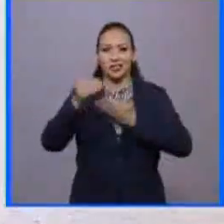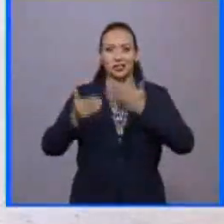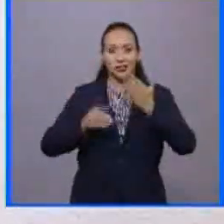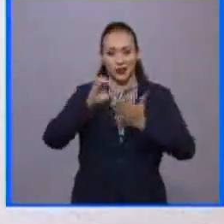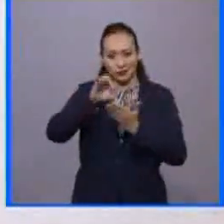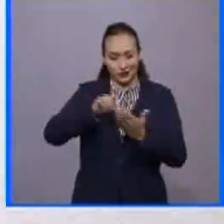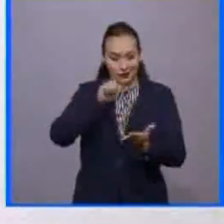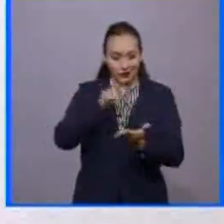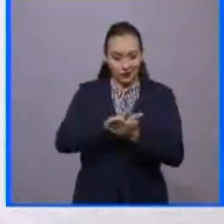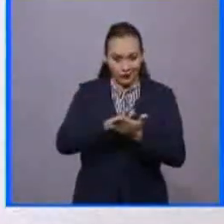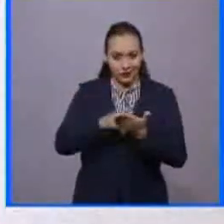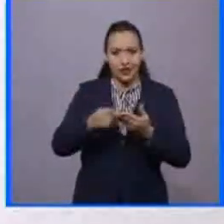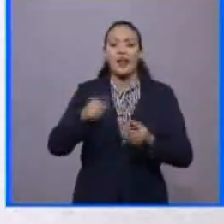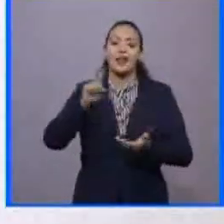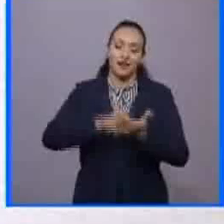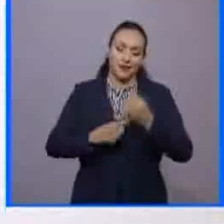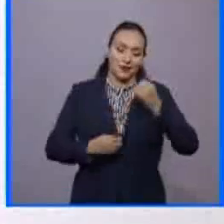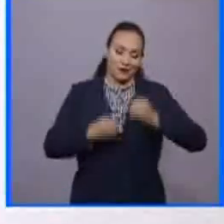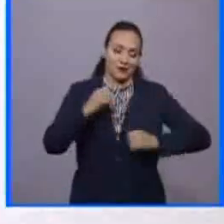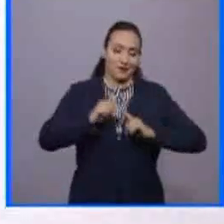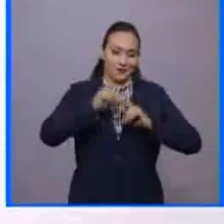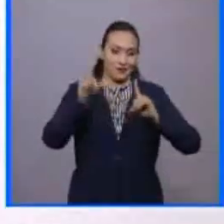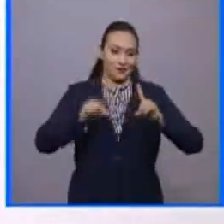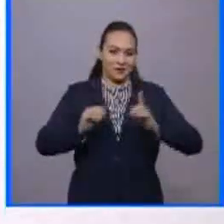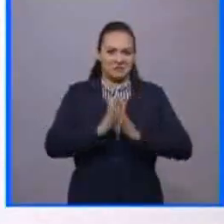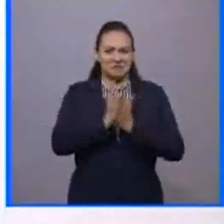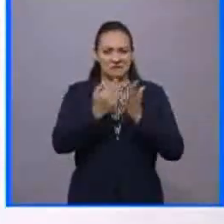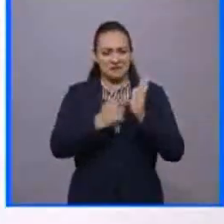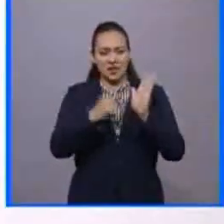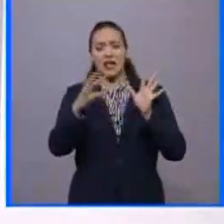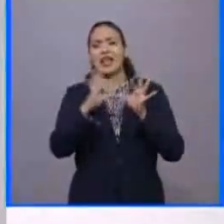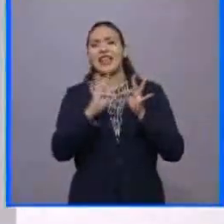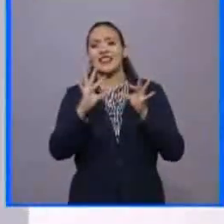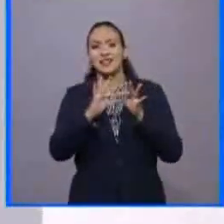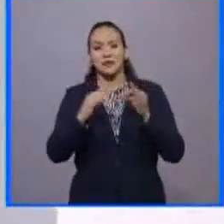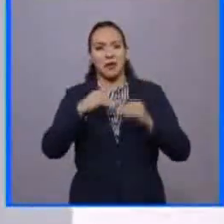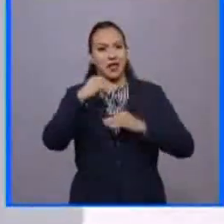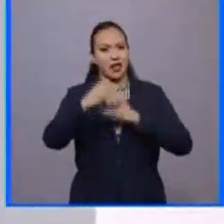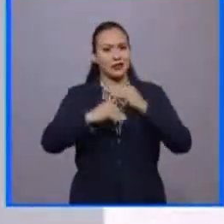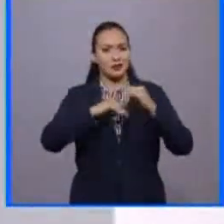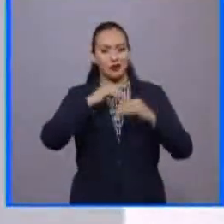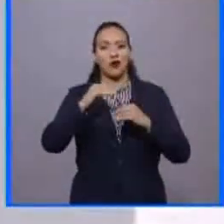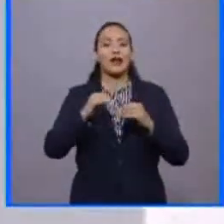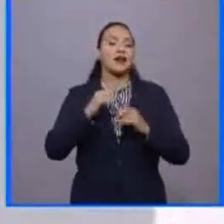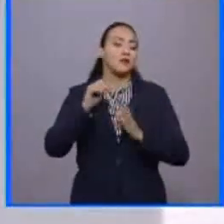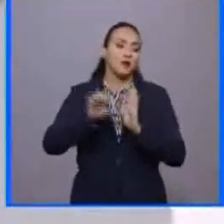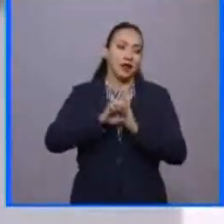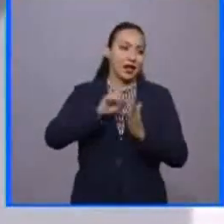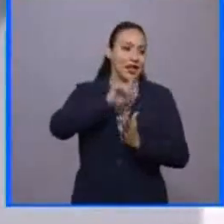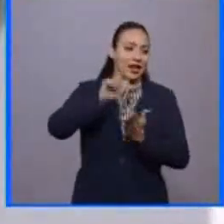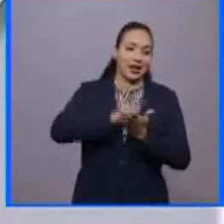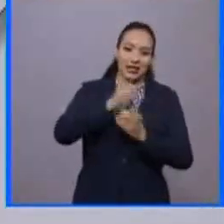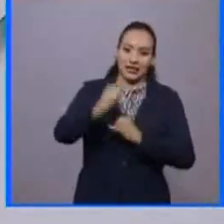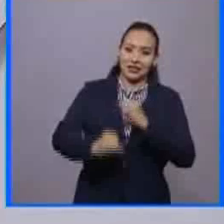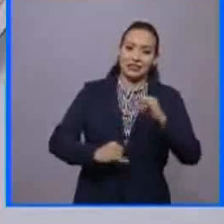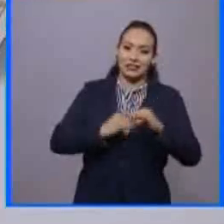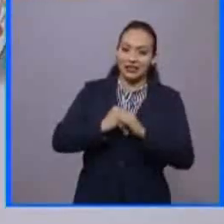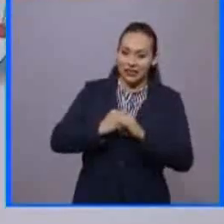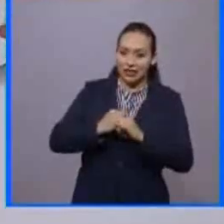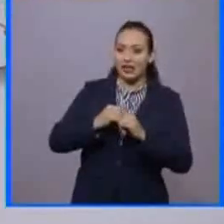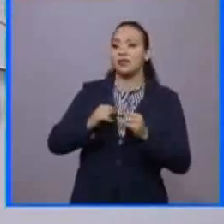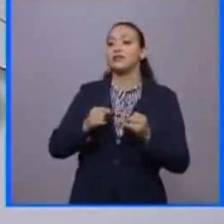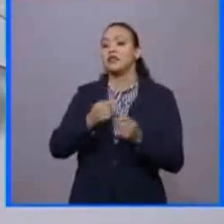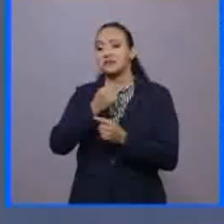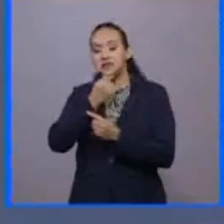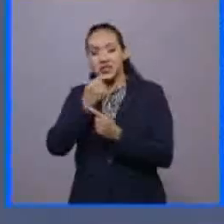Estudios Constitucionales de la Suprema Corte, en la que sistematizan los precedentes de la Corte Interamericana en materia de derechos de la